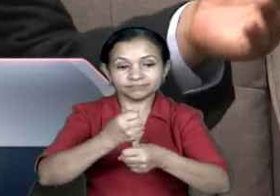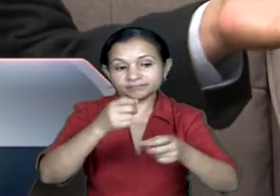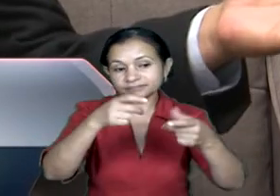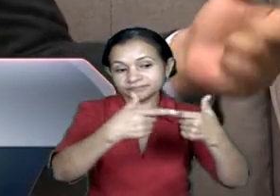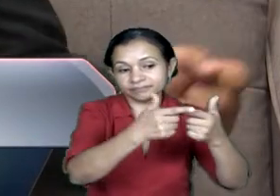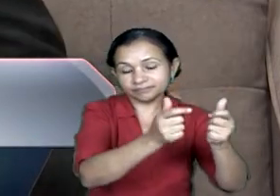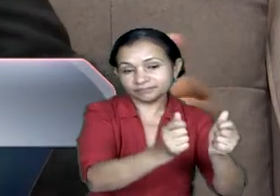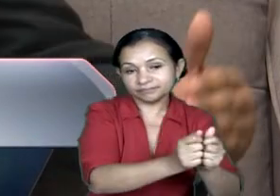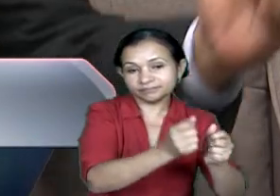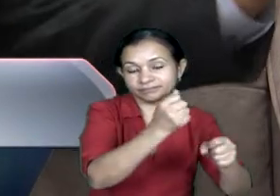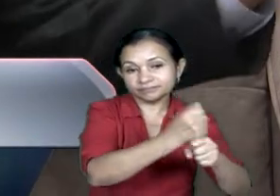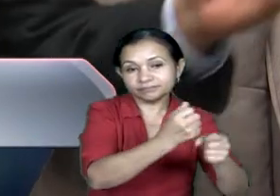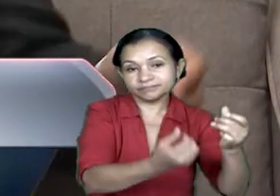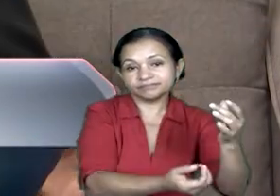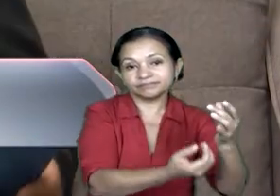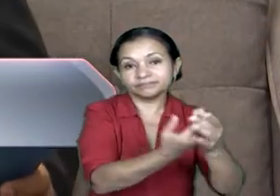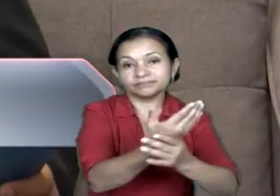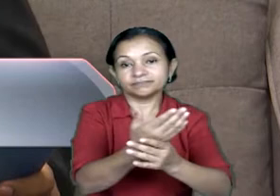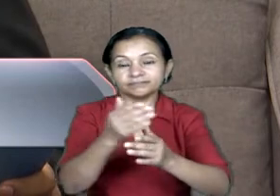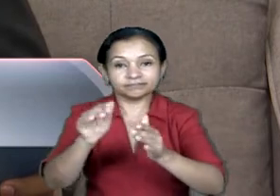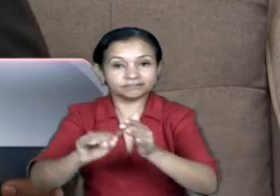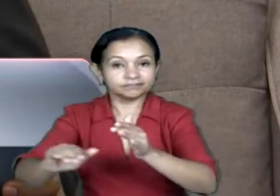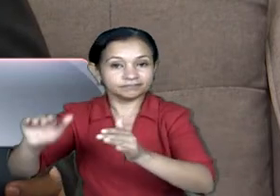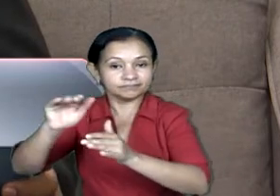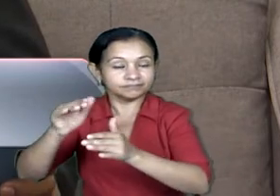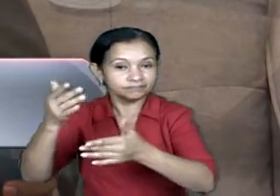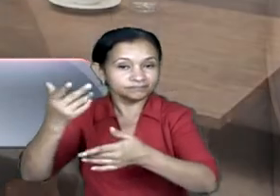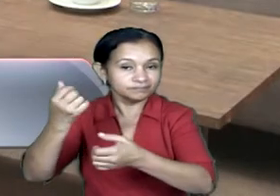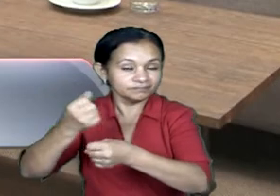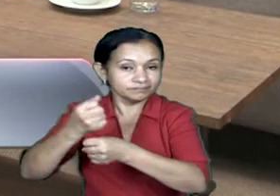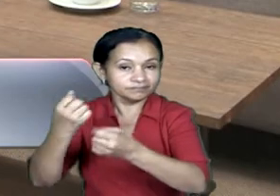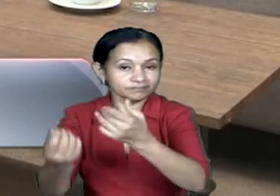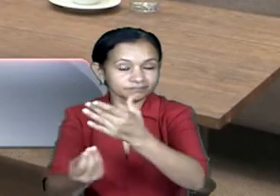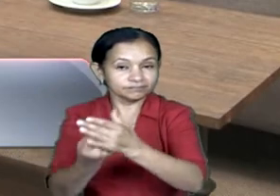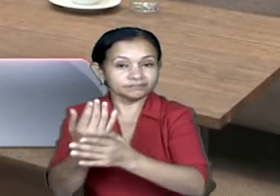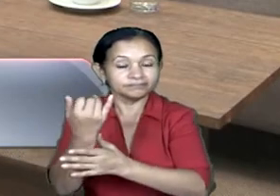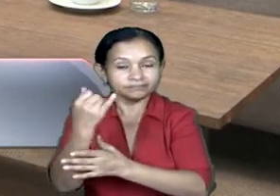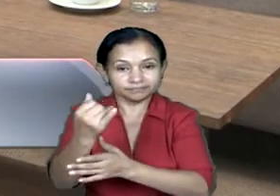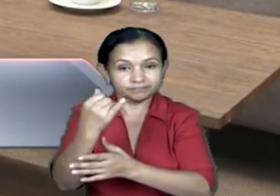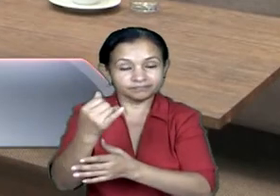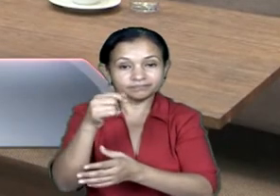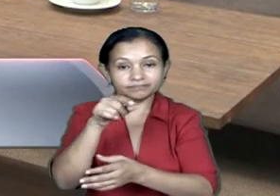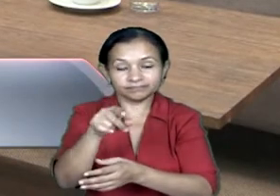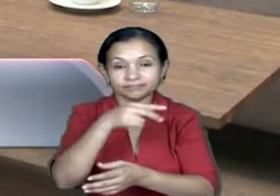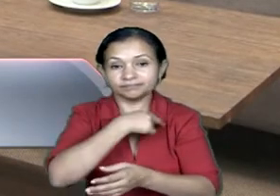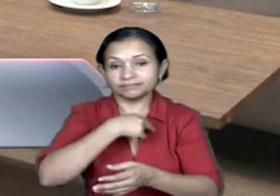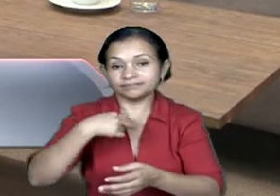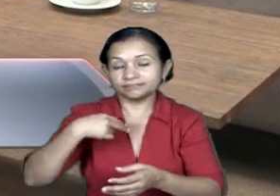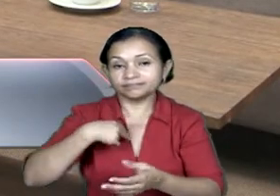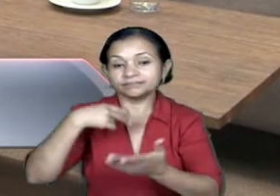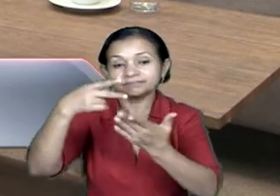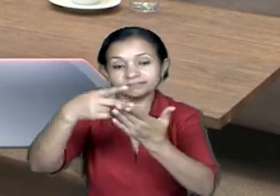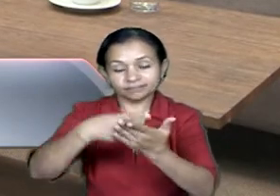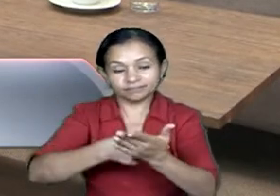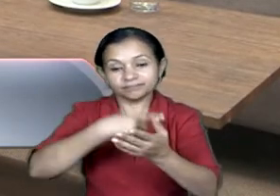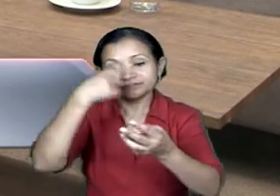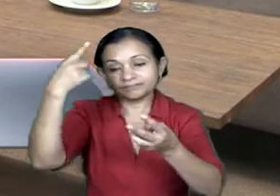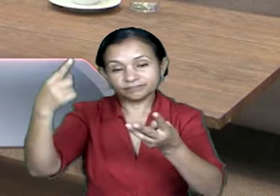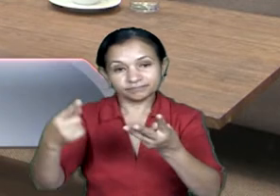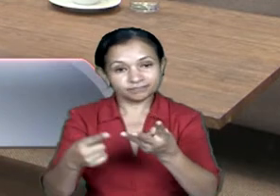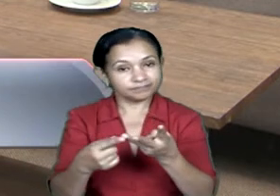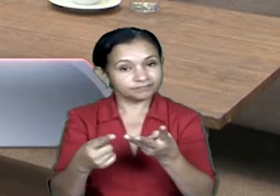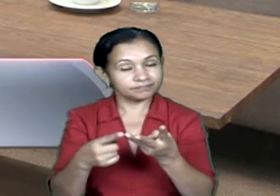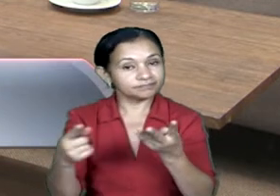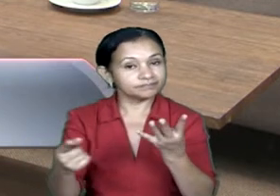productores y también para que aumenten y lleguen a gran escala en cuanto a la producción. Sí, eso sí, eso es el tercer proyecto, ¿no? Y